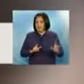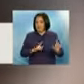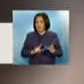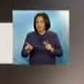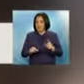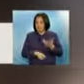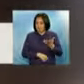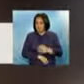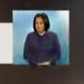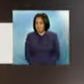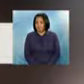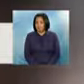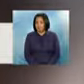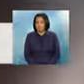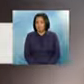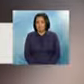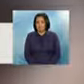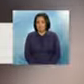listo.